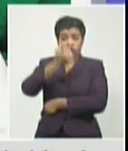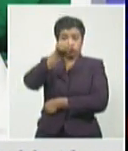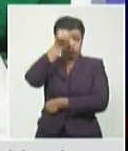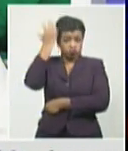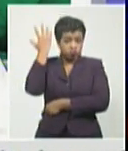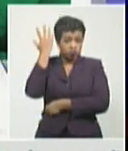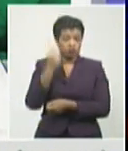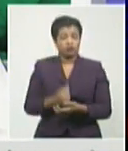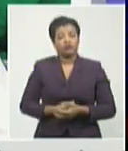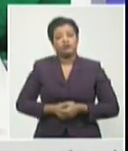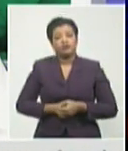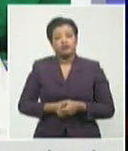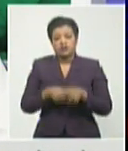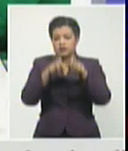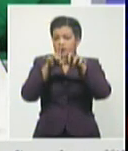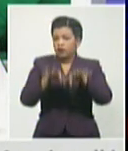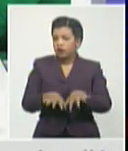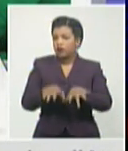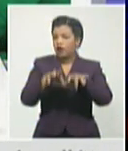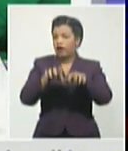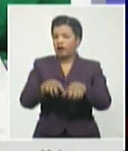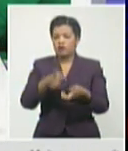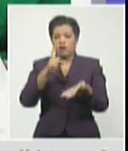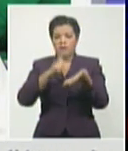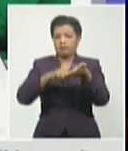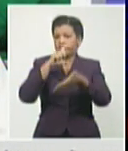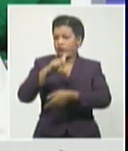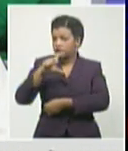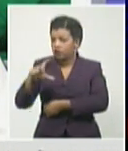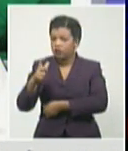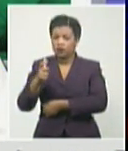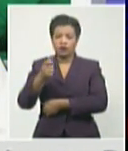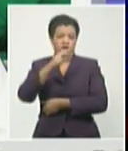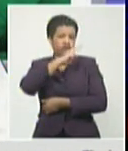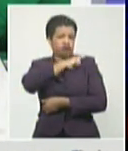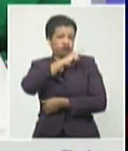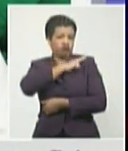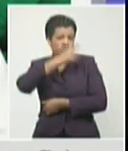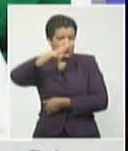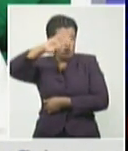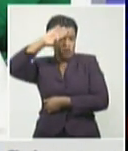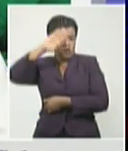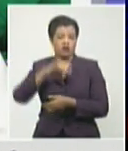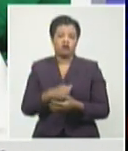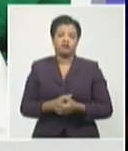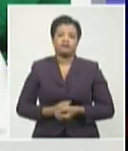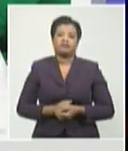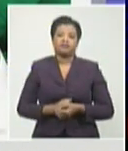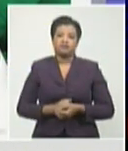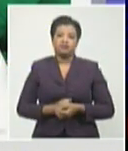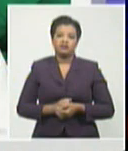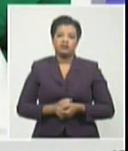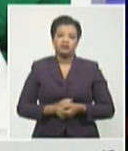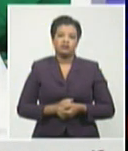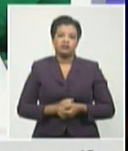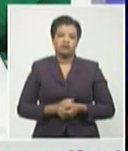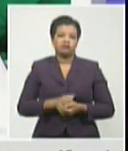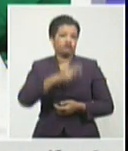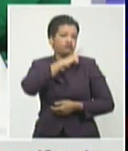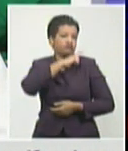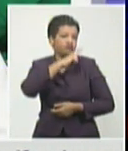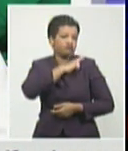secretarios primer secretario del partido en el país por las autoridades eso se chequea